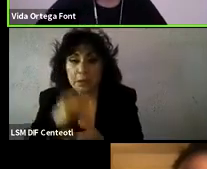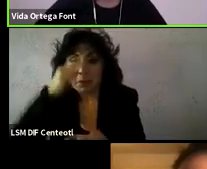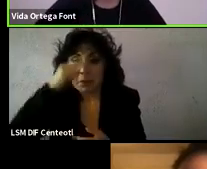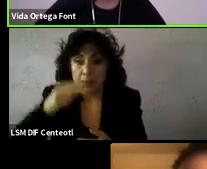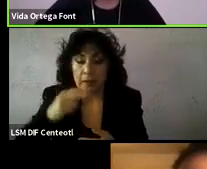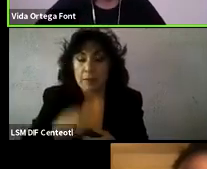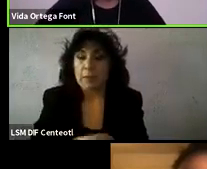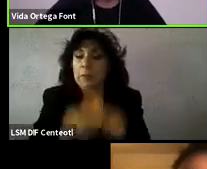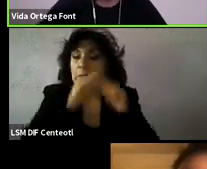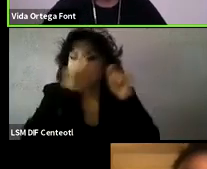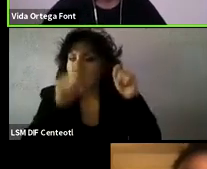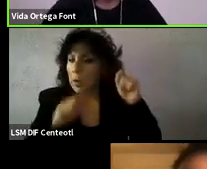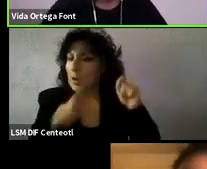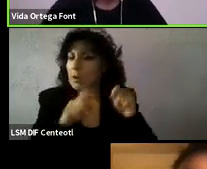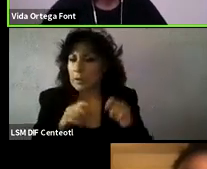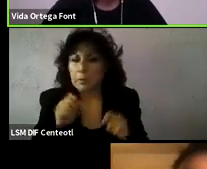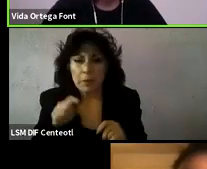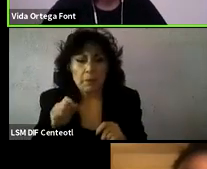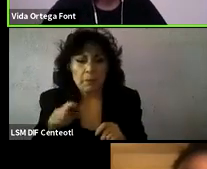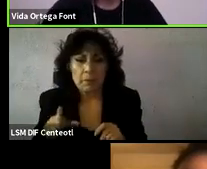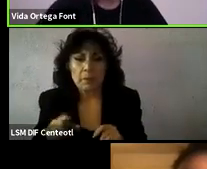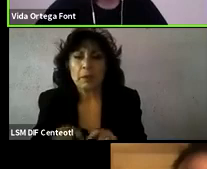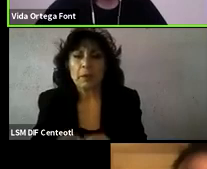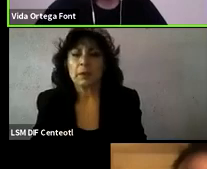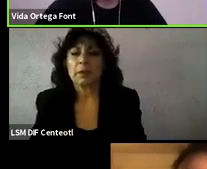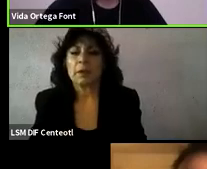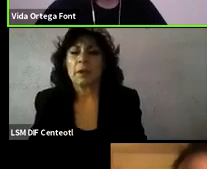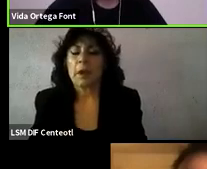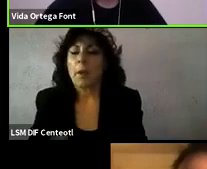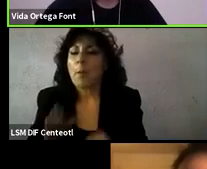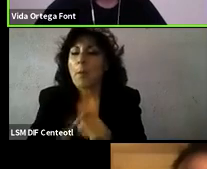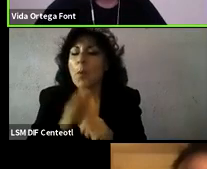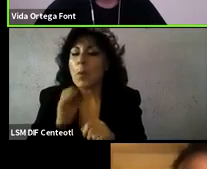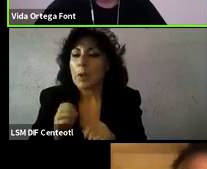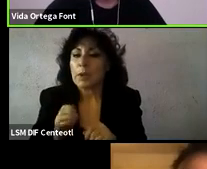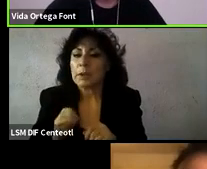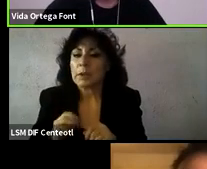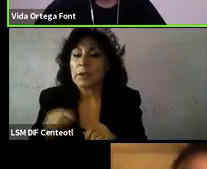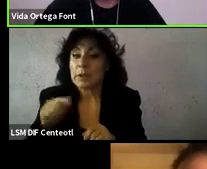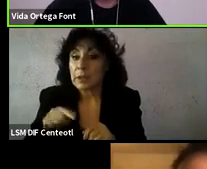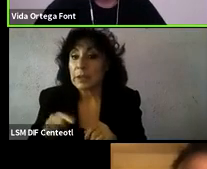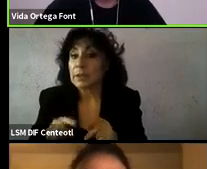el país en general. Y por esa razón es la que creamos estos